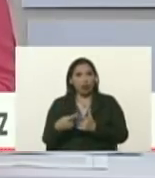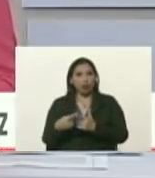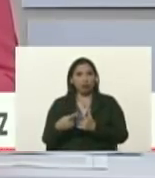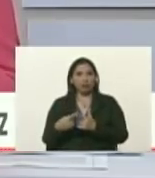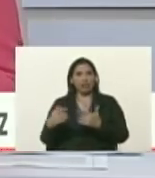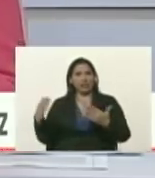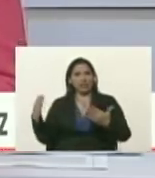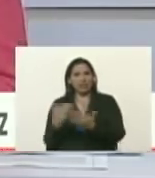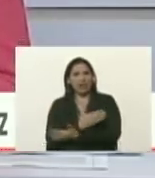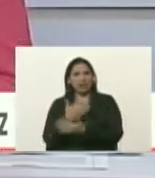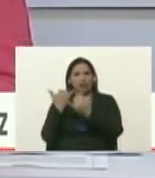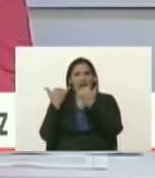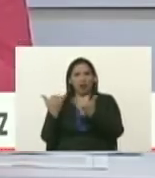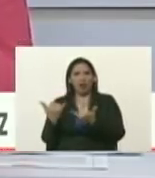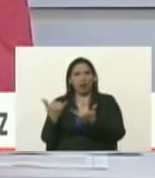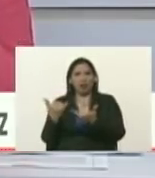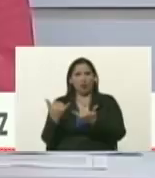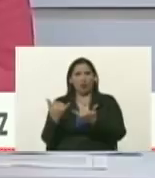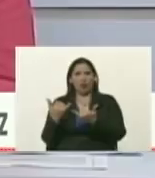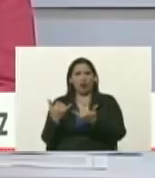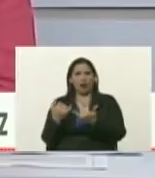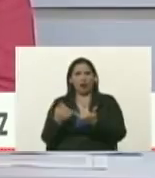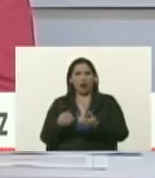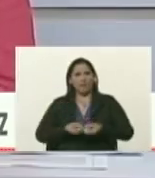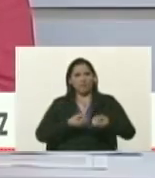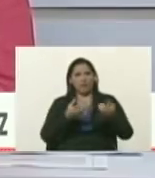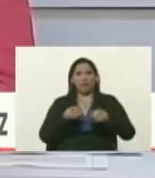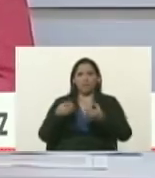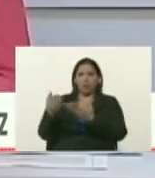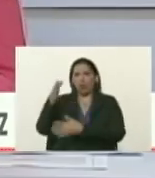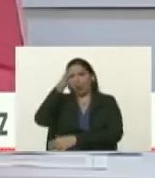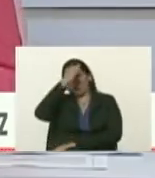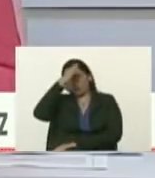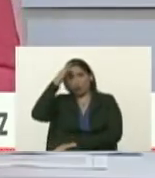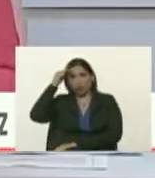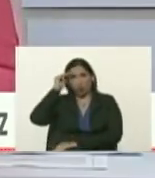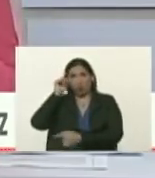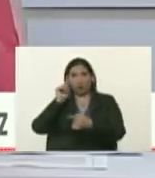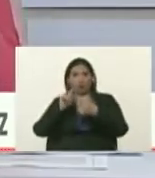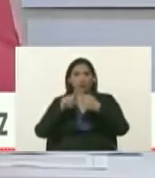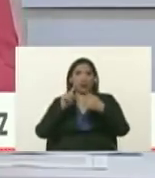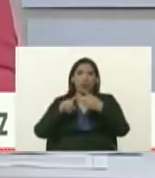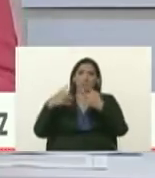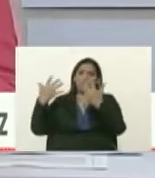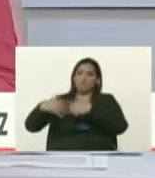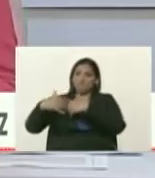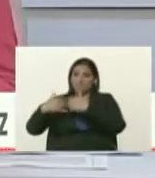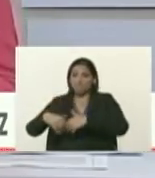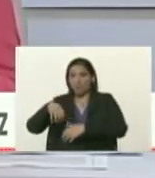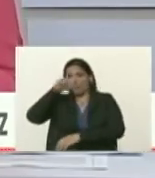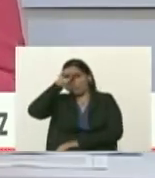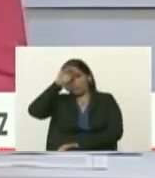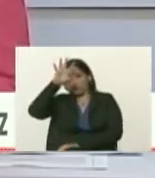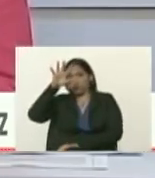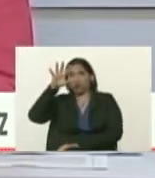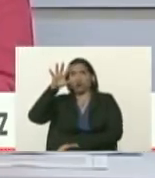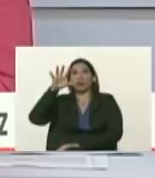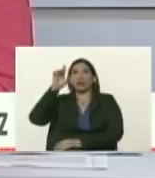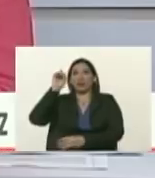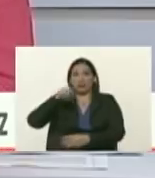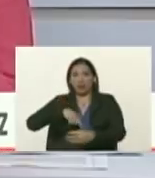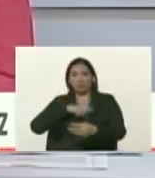ahora, repartiéndose entre el señor Donald Trump, entre la transnacional Cristalex, y entre